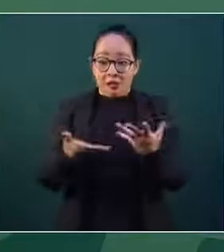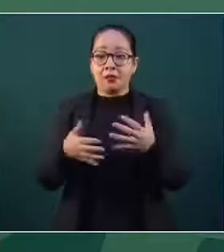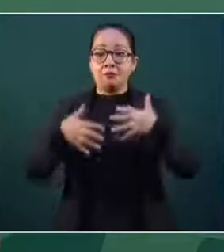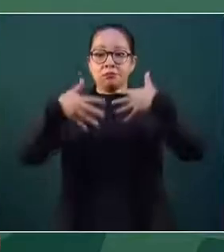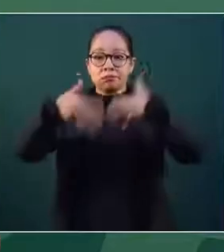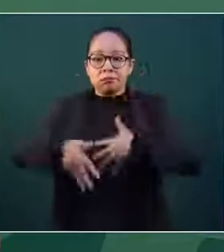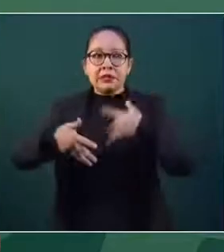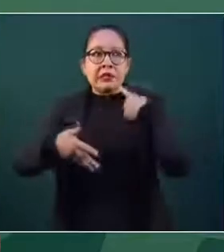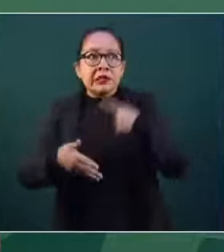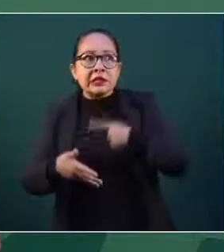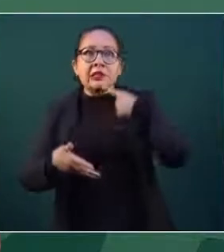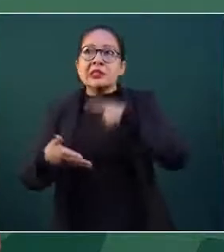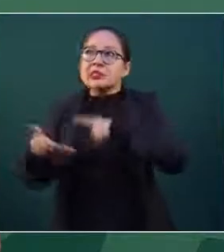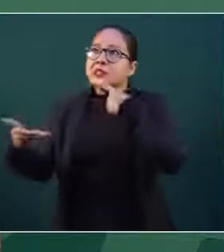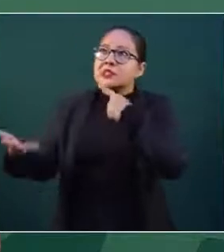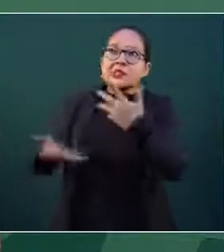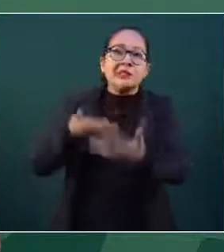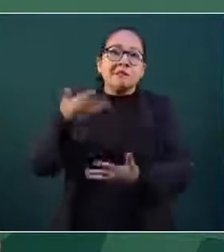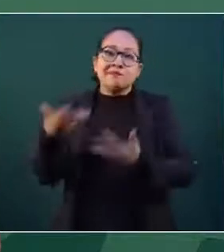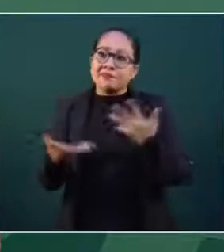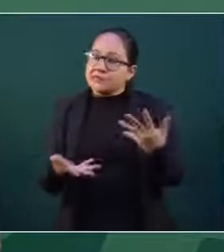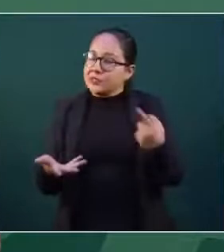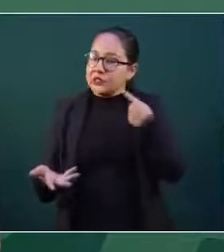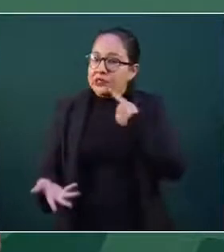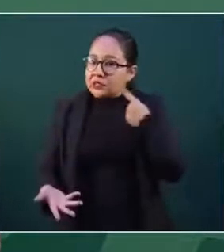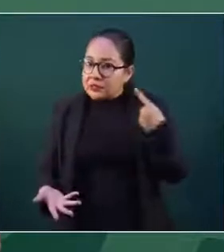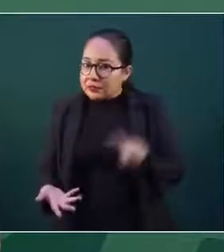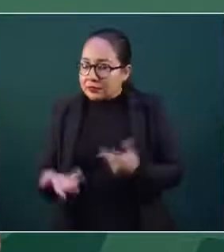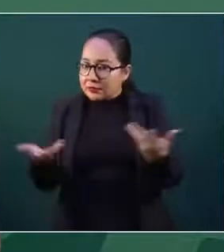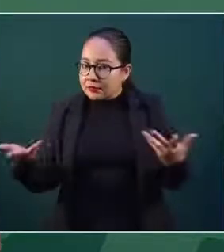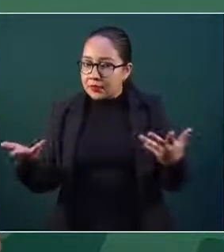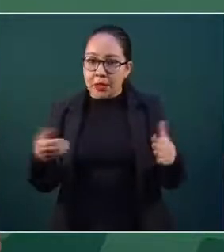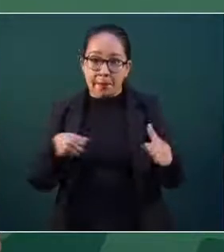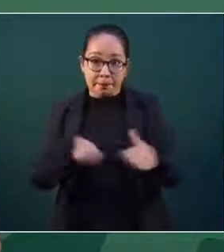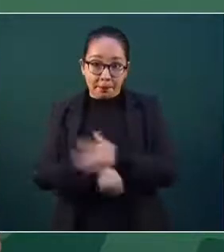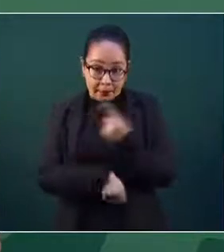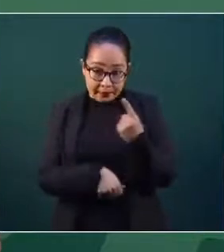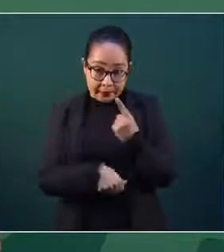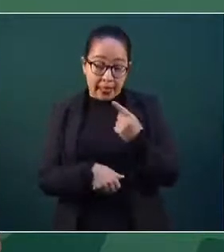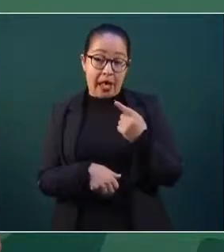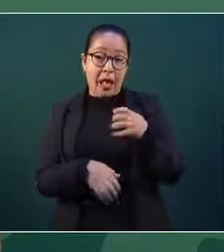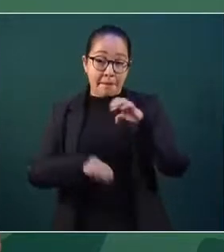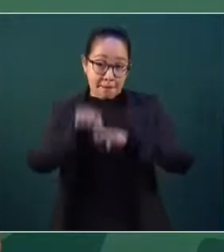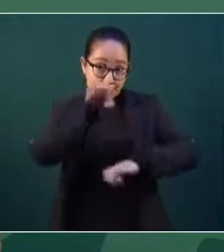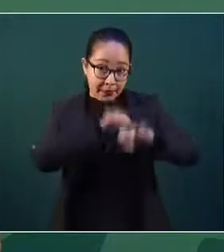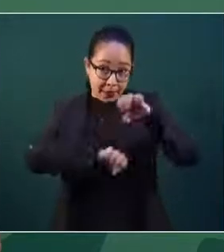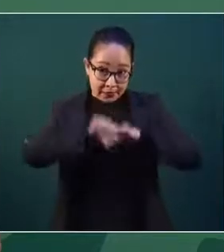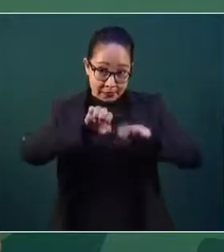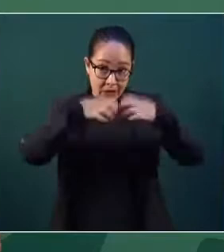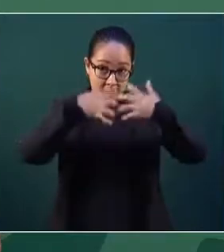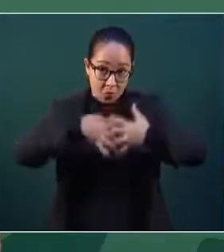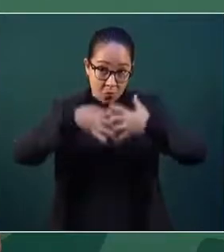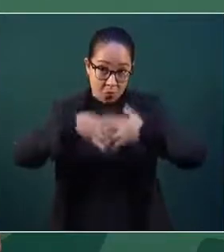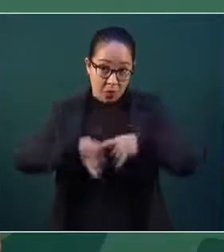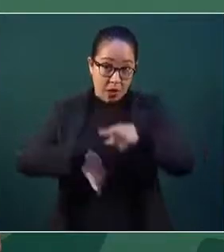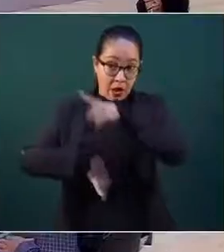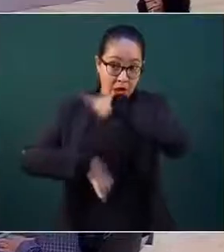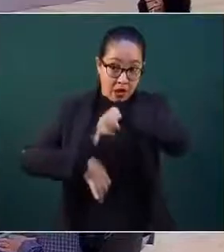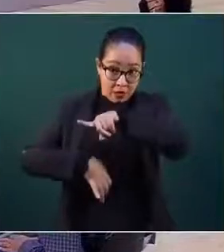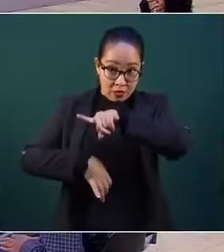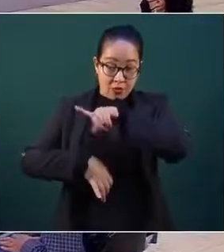porque esta empresa monopólica está